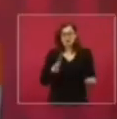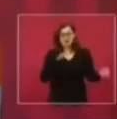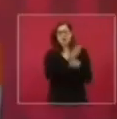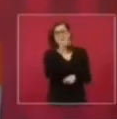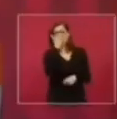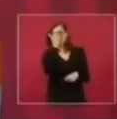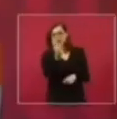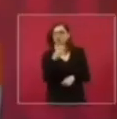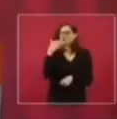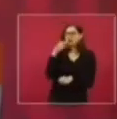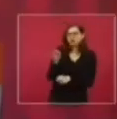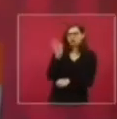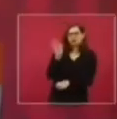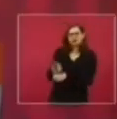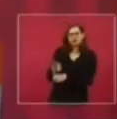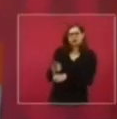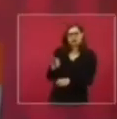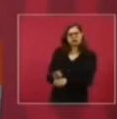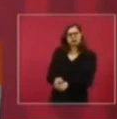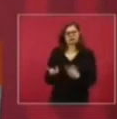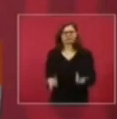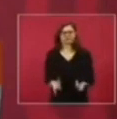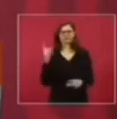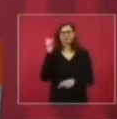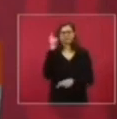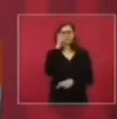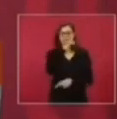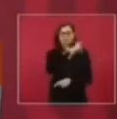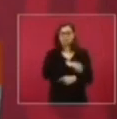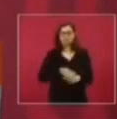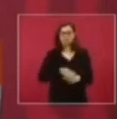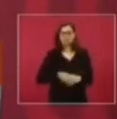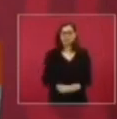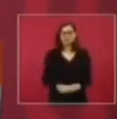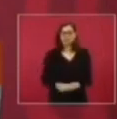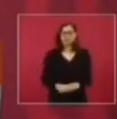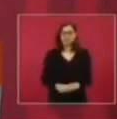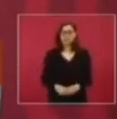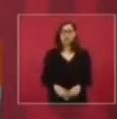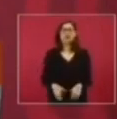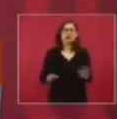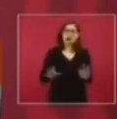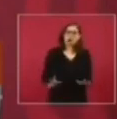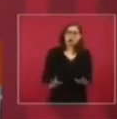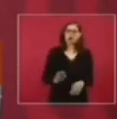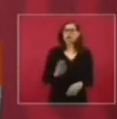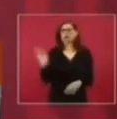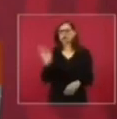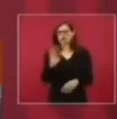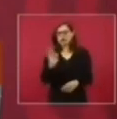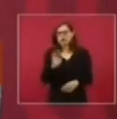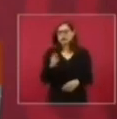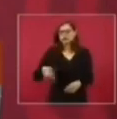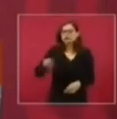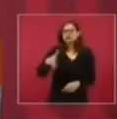porque si se tratara de algo injusto pues entonces sí